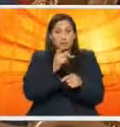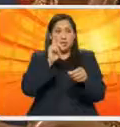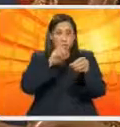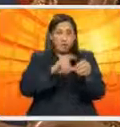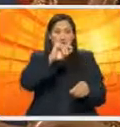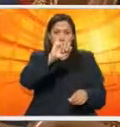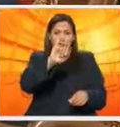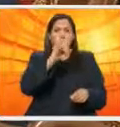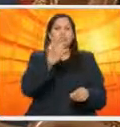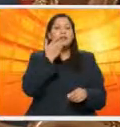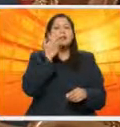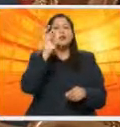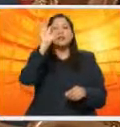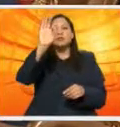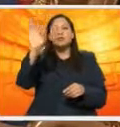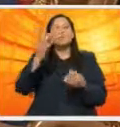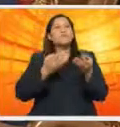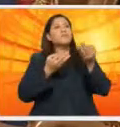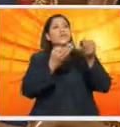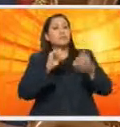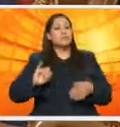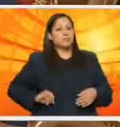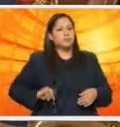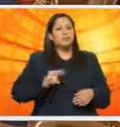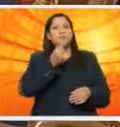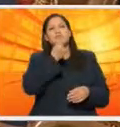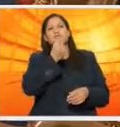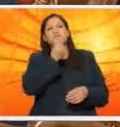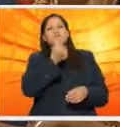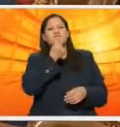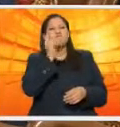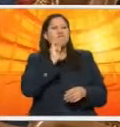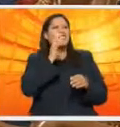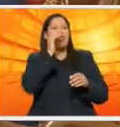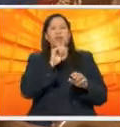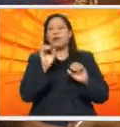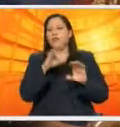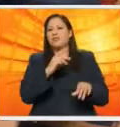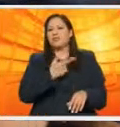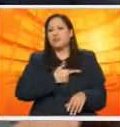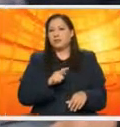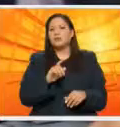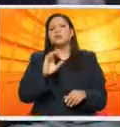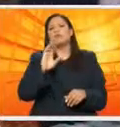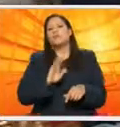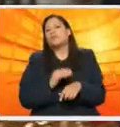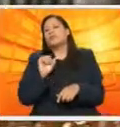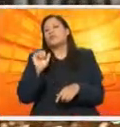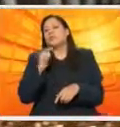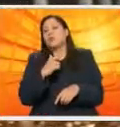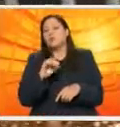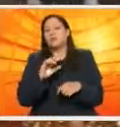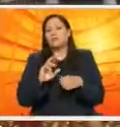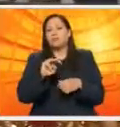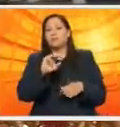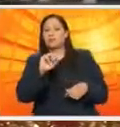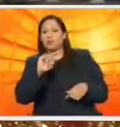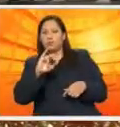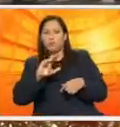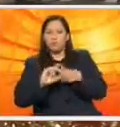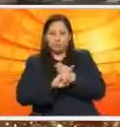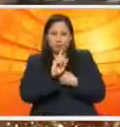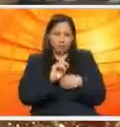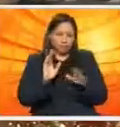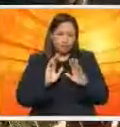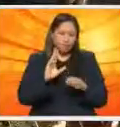que sea tan atractivo el programa que ningún niño o niña abandone el programa por distintos motivos, ¿no? También lo que pretendemos